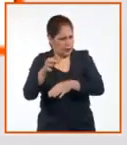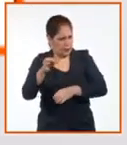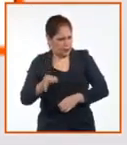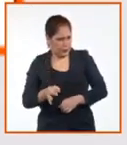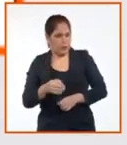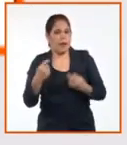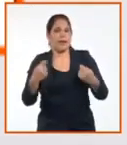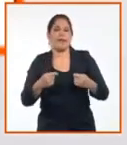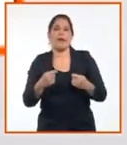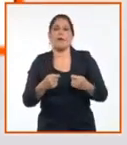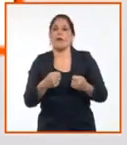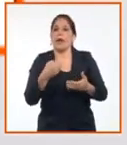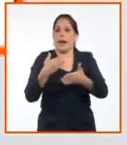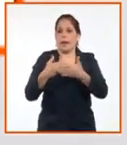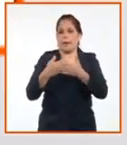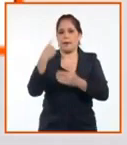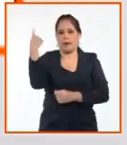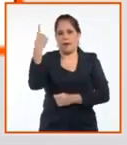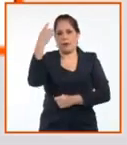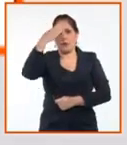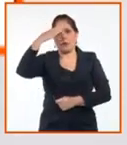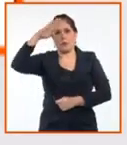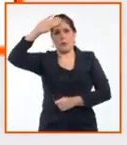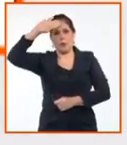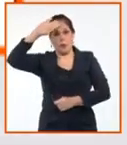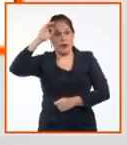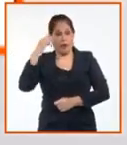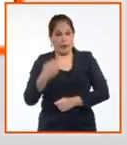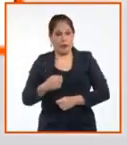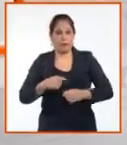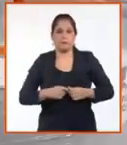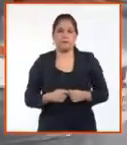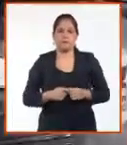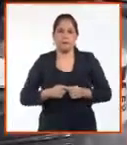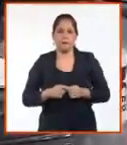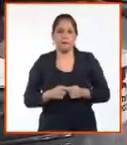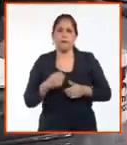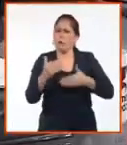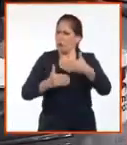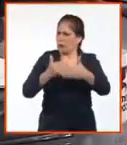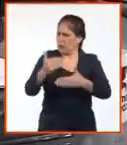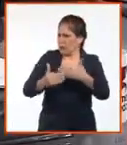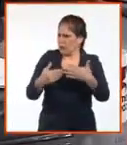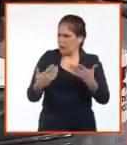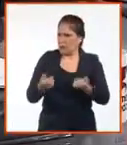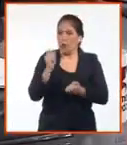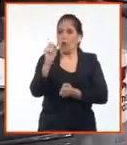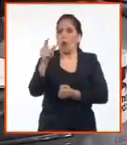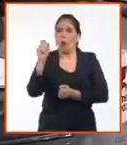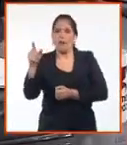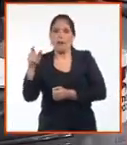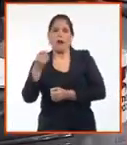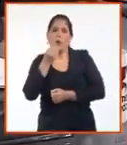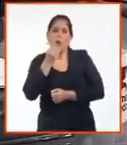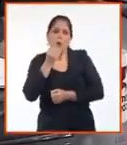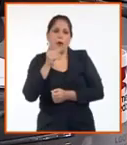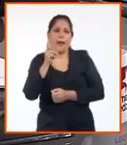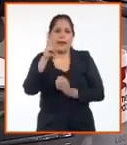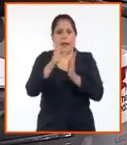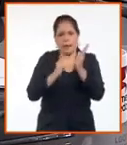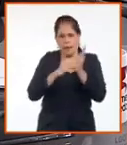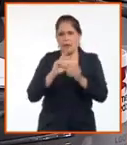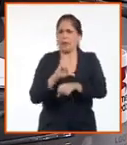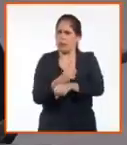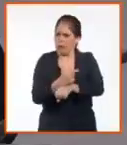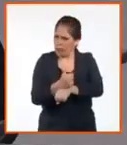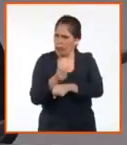suministran empresas nacionales y en ese proceso de compra por ejemplo pues en horas mínimo tres meses tres a